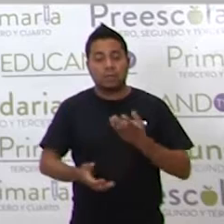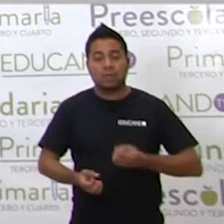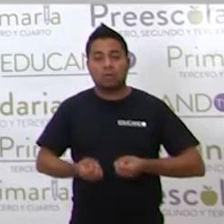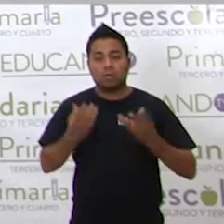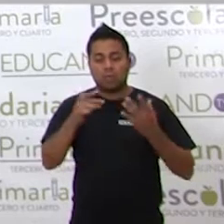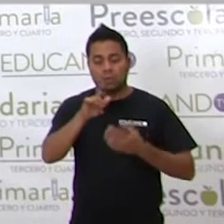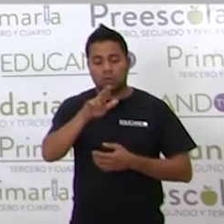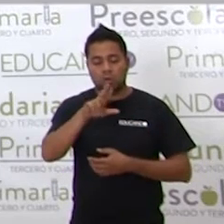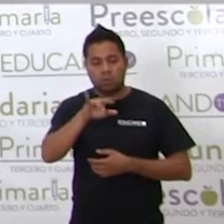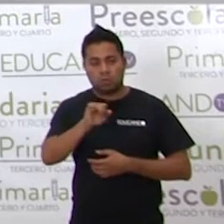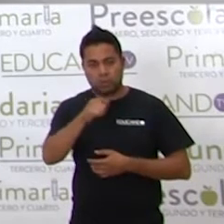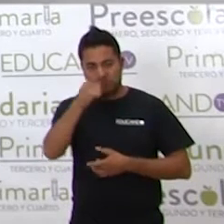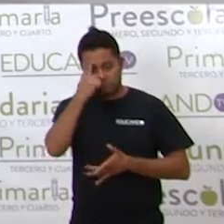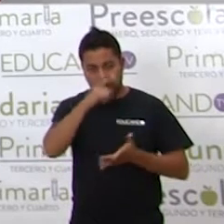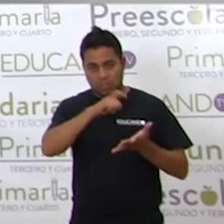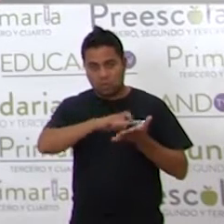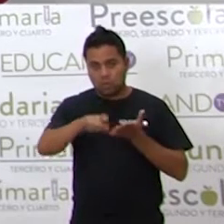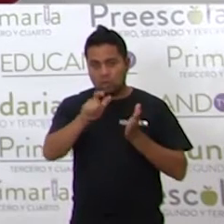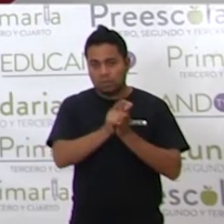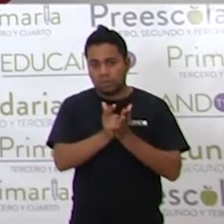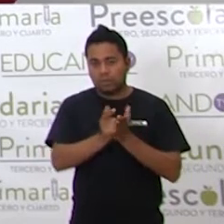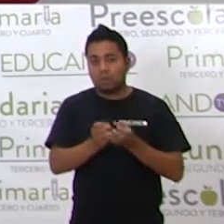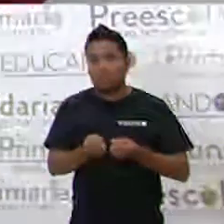Luis? Le falta